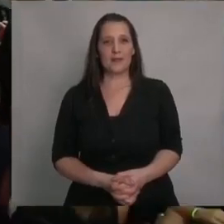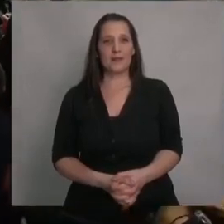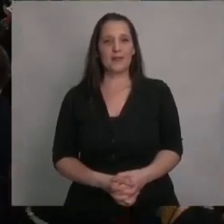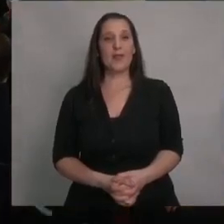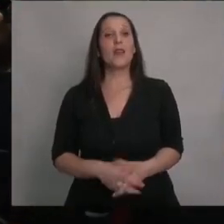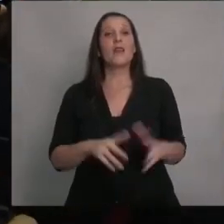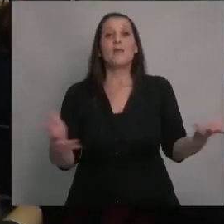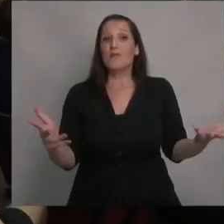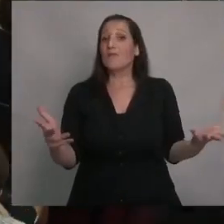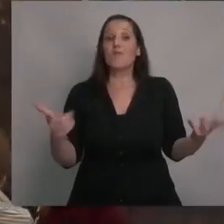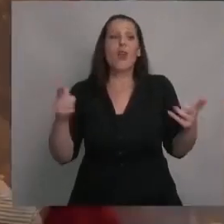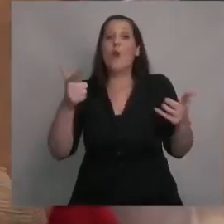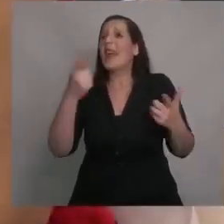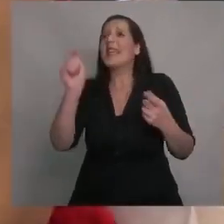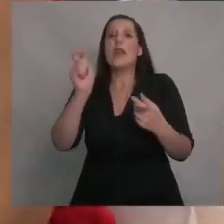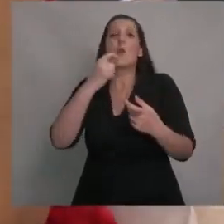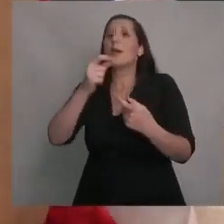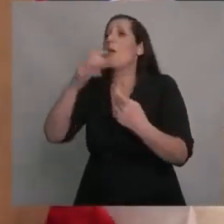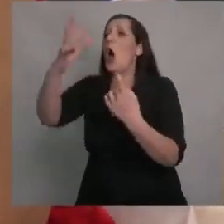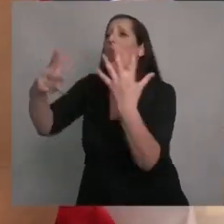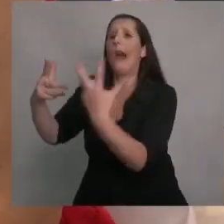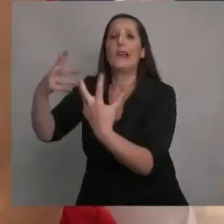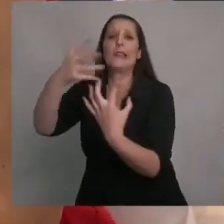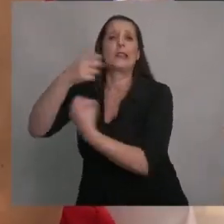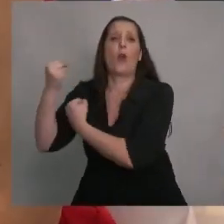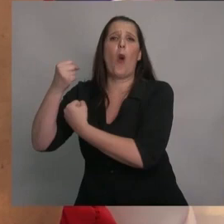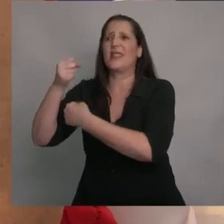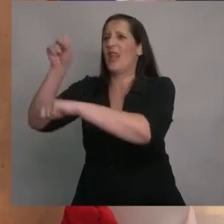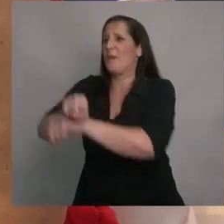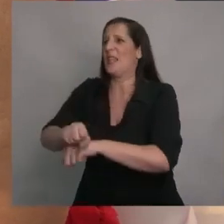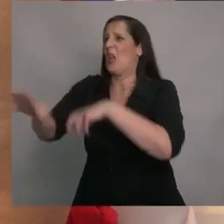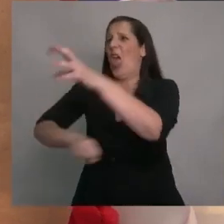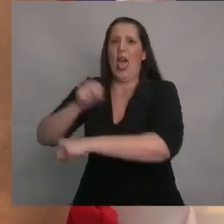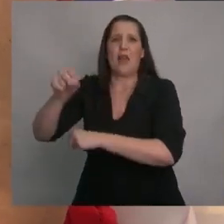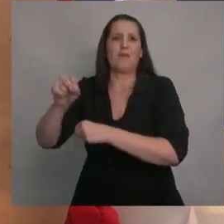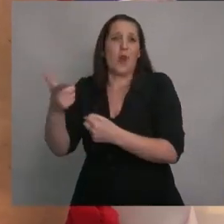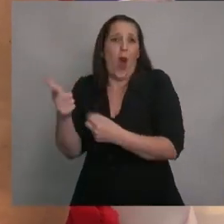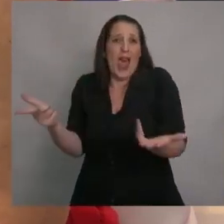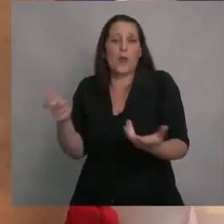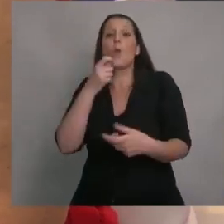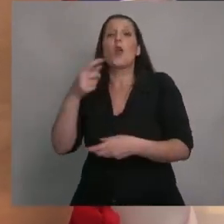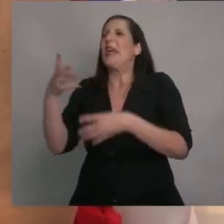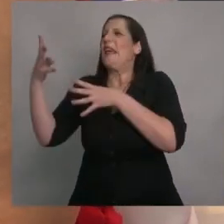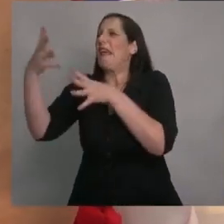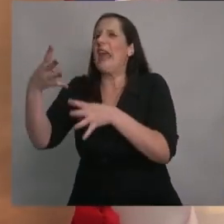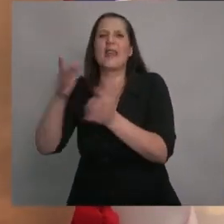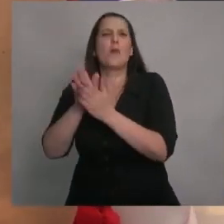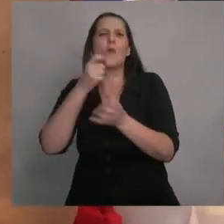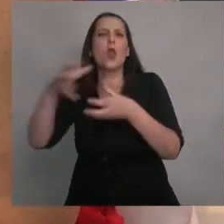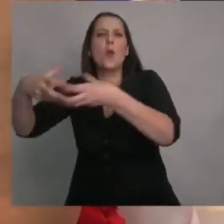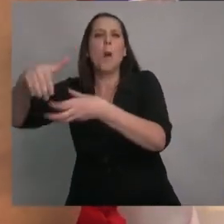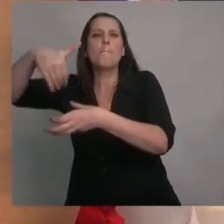No hay a quien reclutar, porque el reclutamiento para toda guerra, las guerras de las maras, de